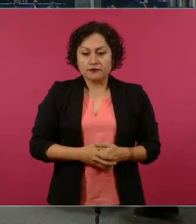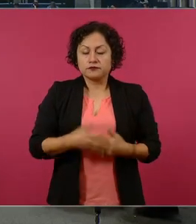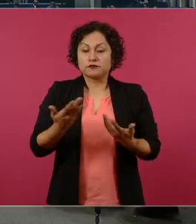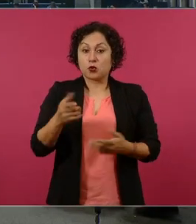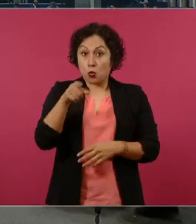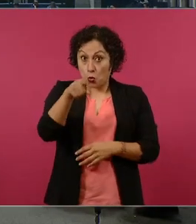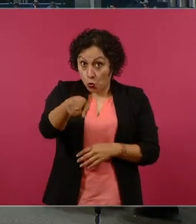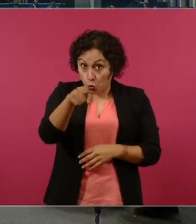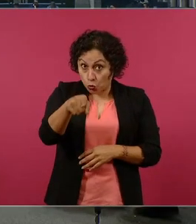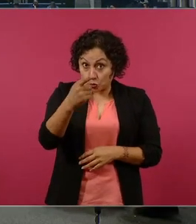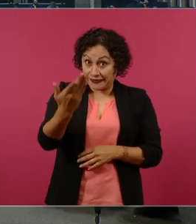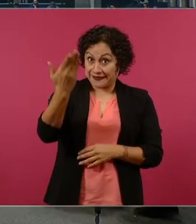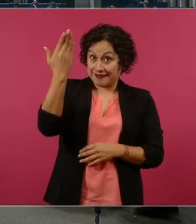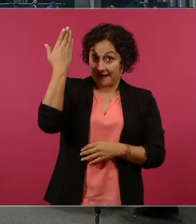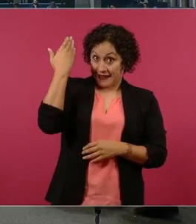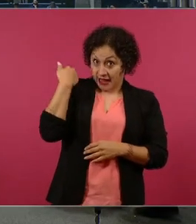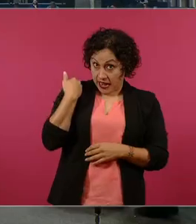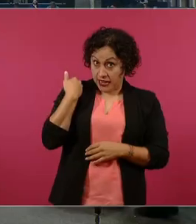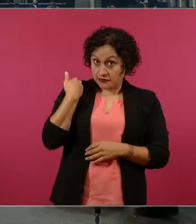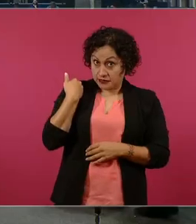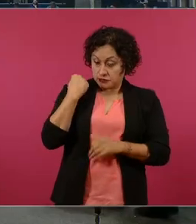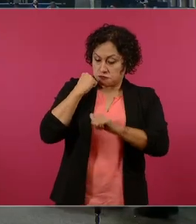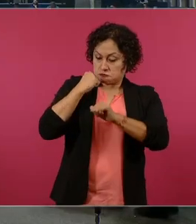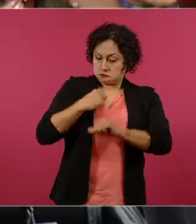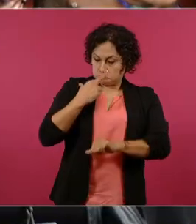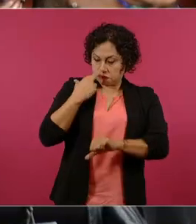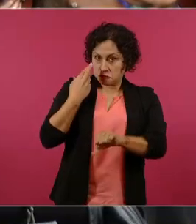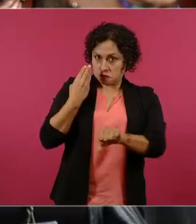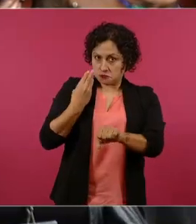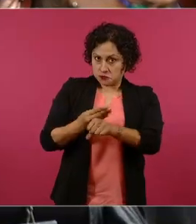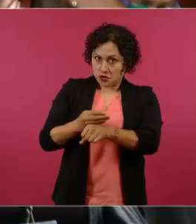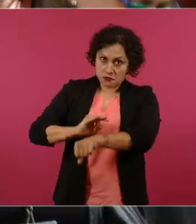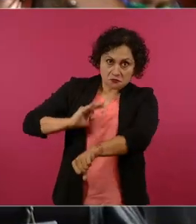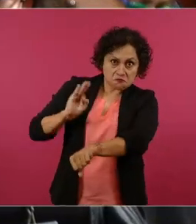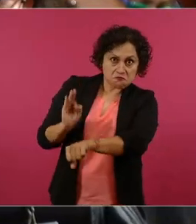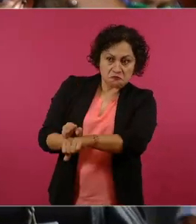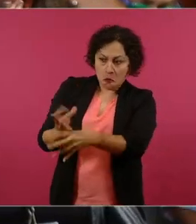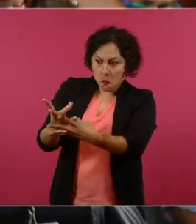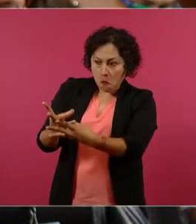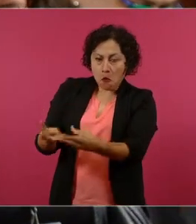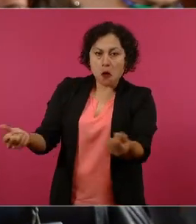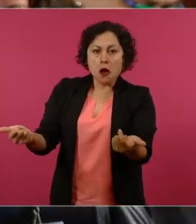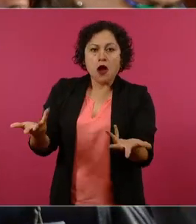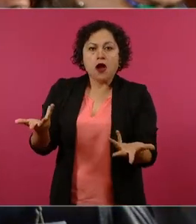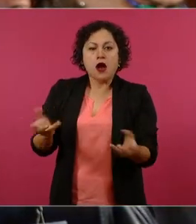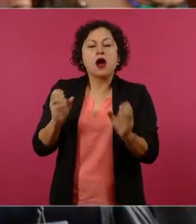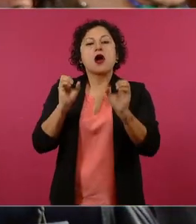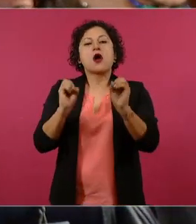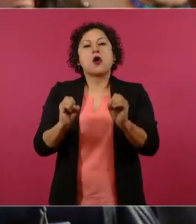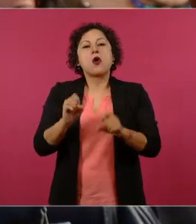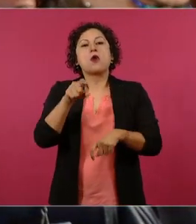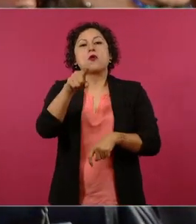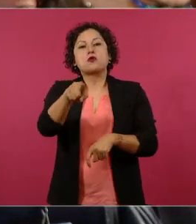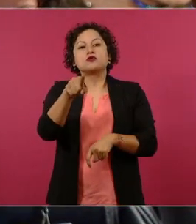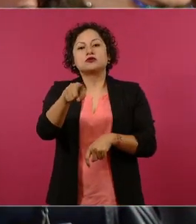cuando usted ha tenido el poder de resolverlo o de influir porque usted influyen mucho no soltaron Max han soltado